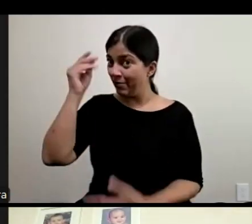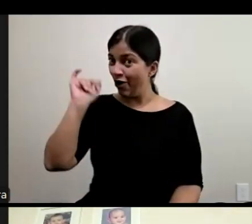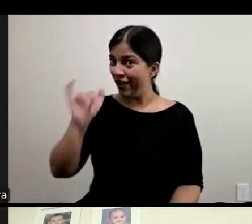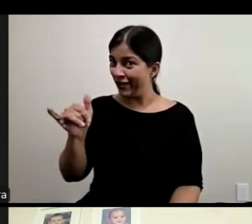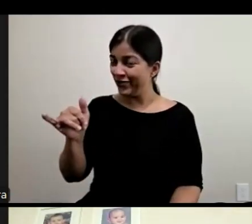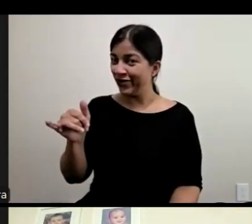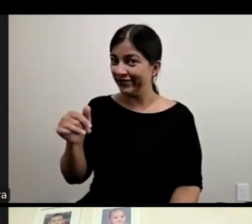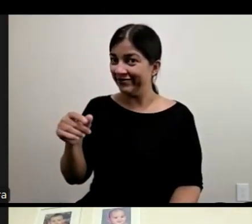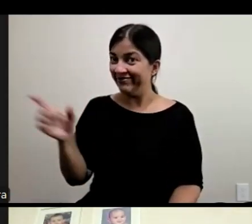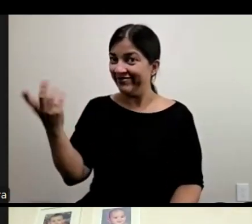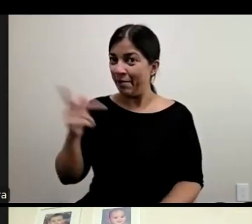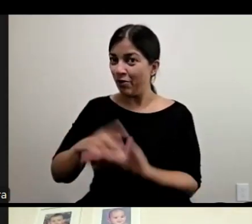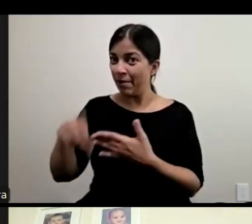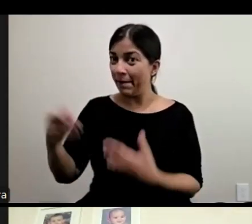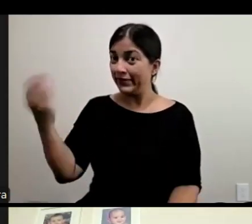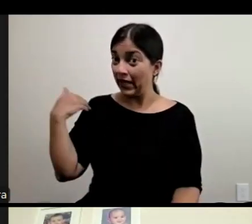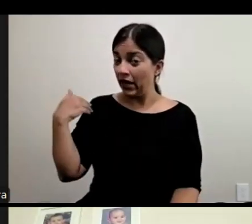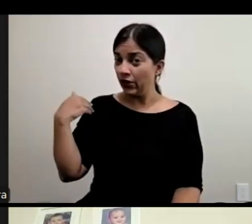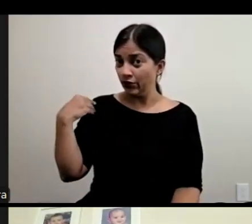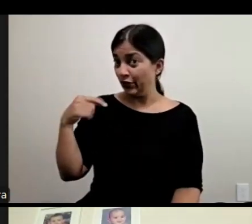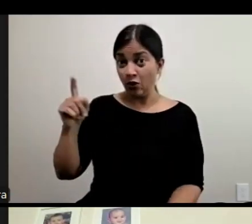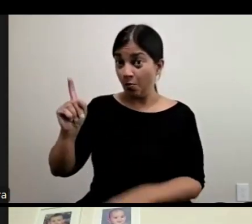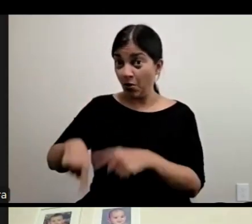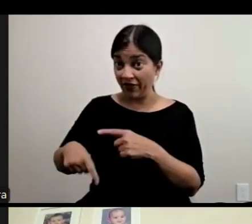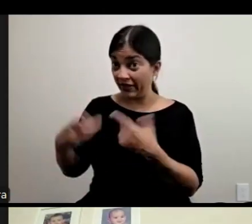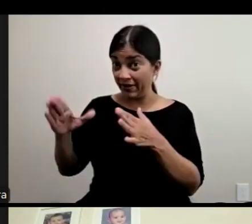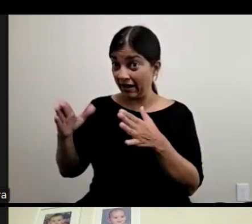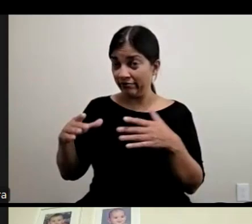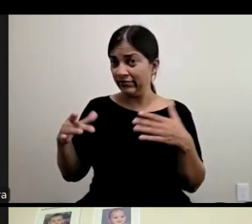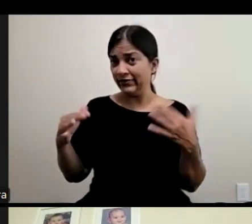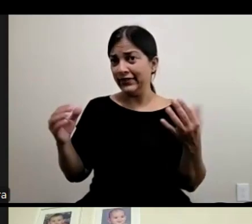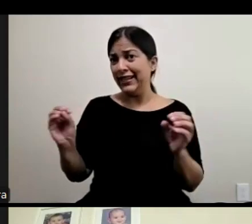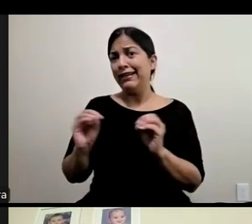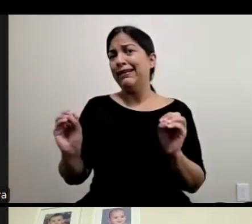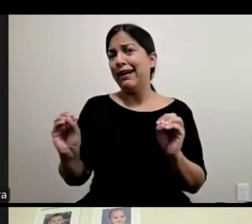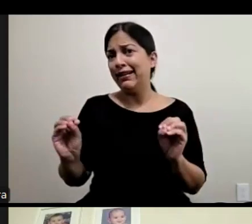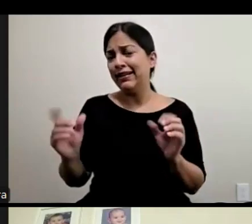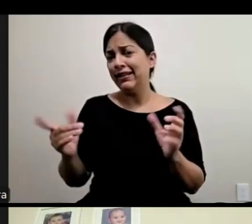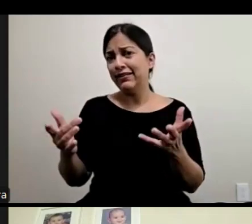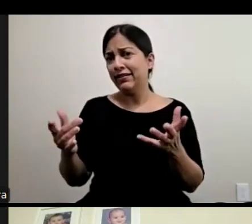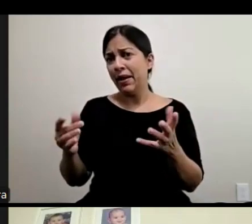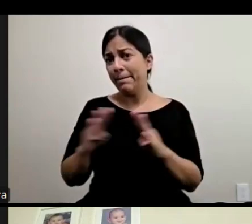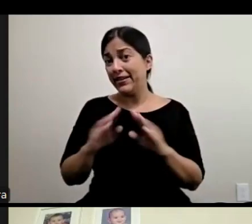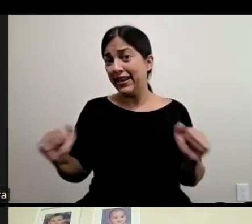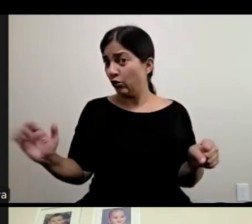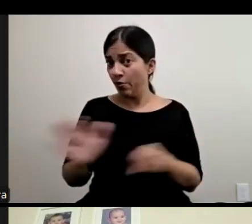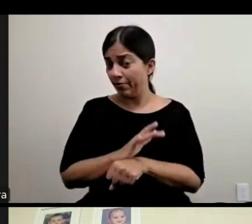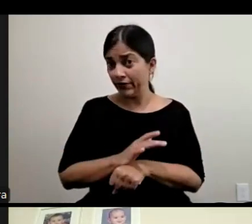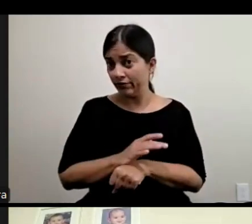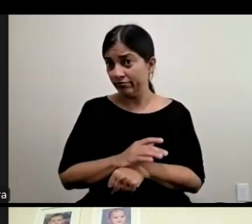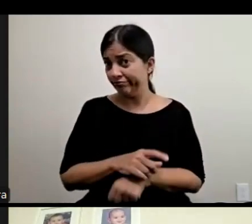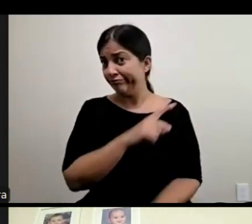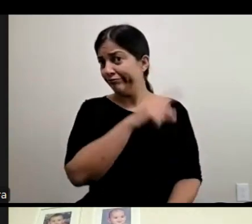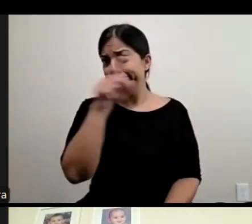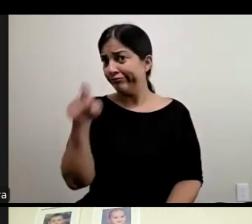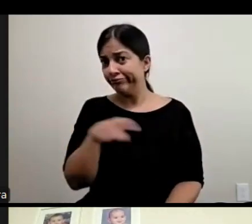terminar aparentemente solamente en Mayagüez. Tú no puedes terminar básicamente en ningún bachillerato en uno de los